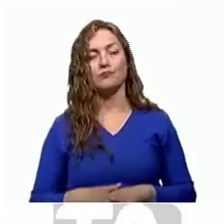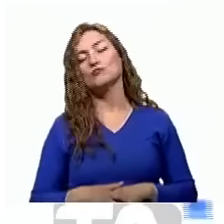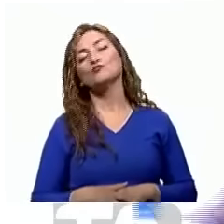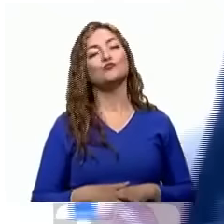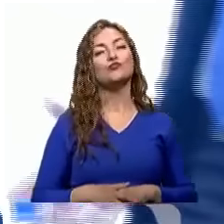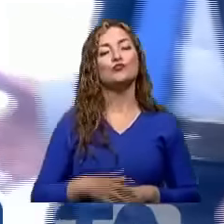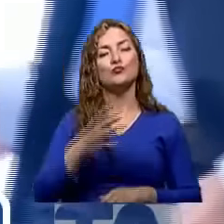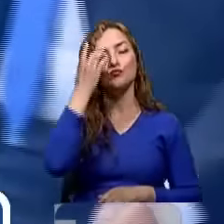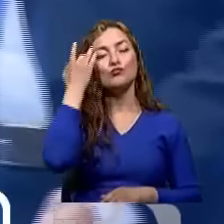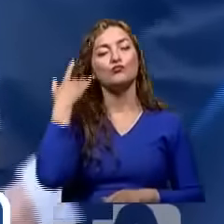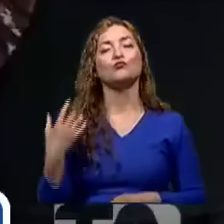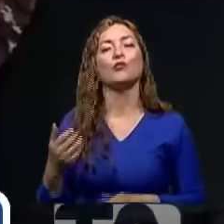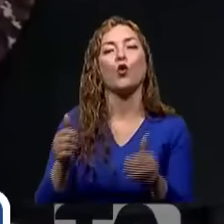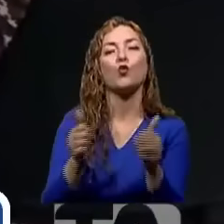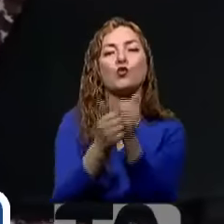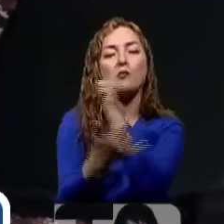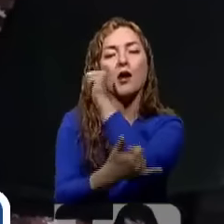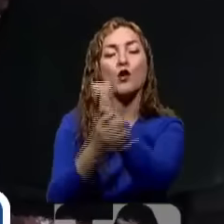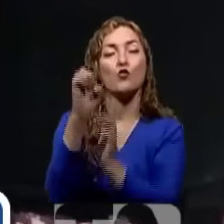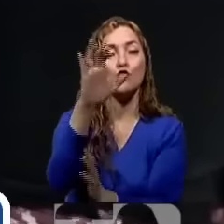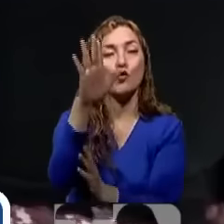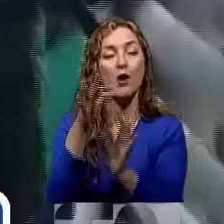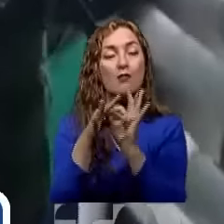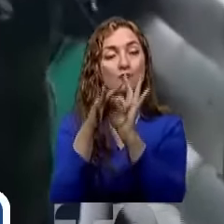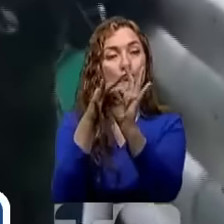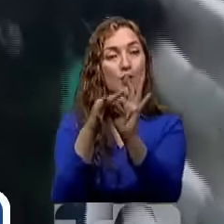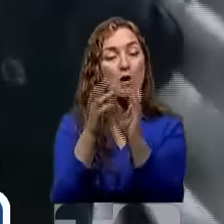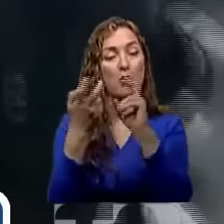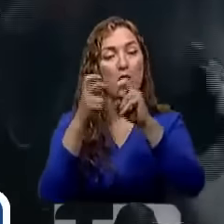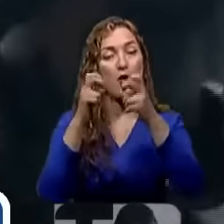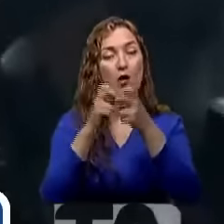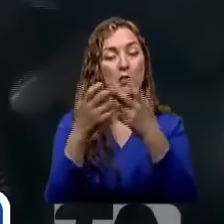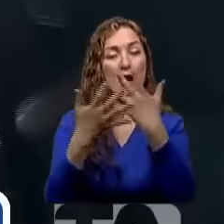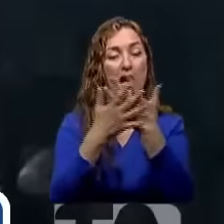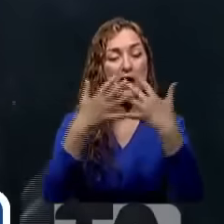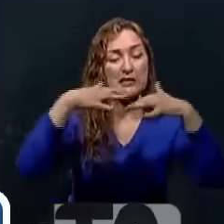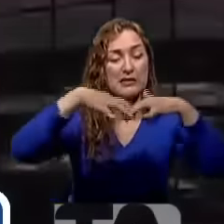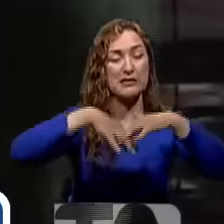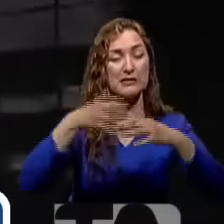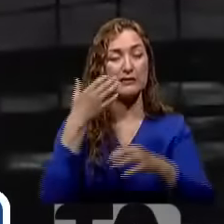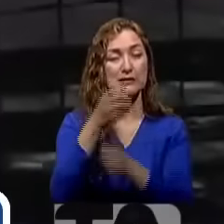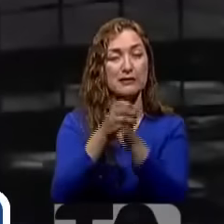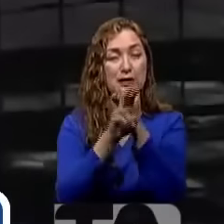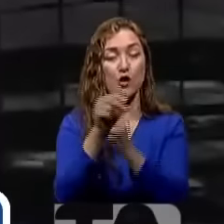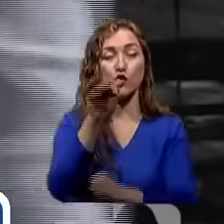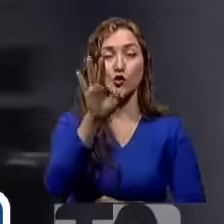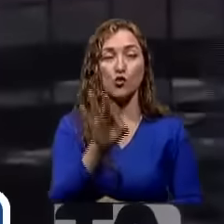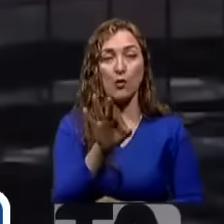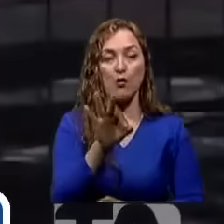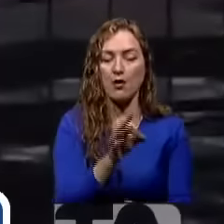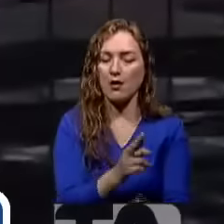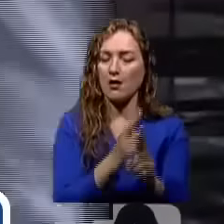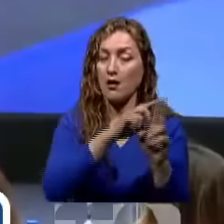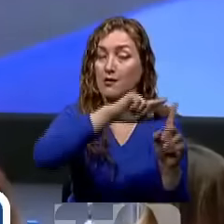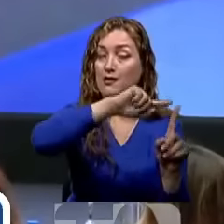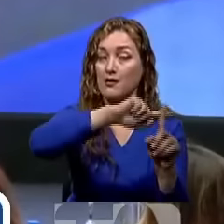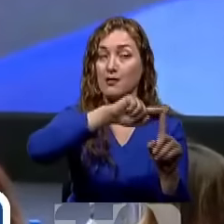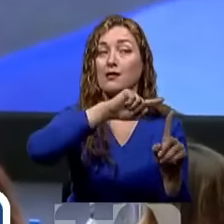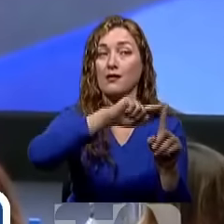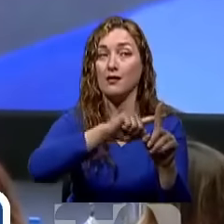La cooperación de la Unión Europea para enfrentar la crisis carcelaria que atravesaba el país desde 2019 dio frutos. Al menos